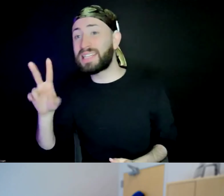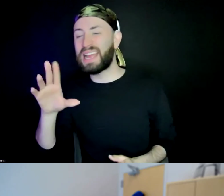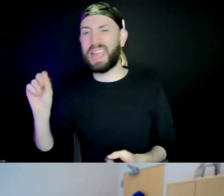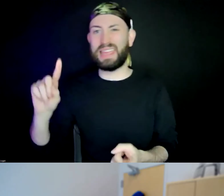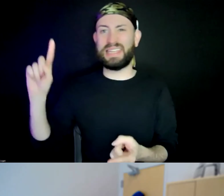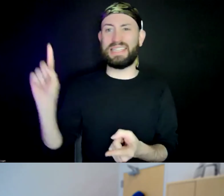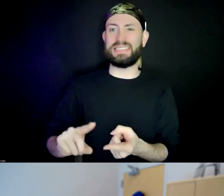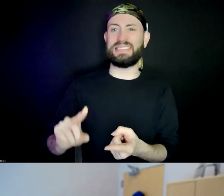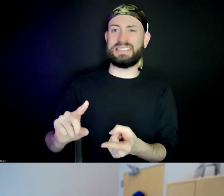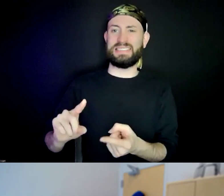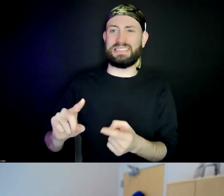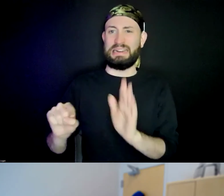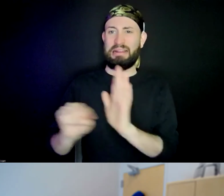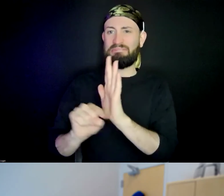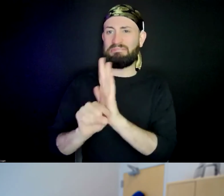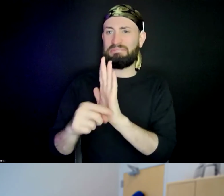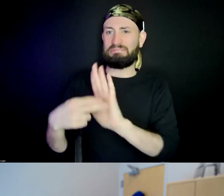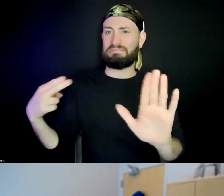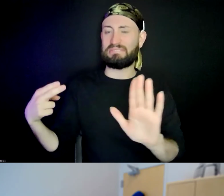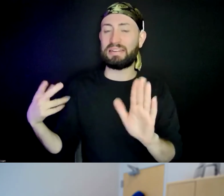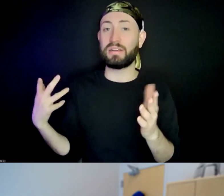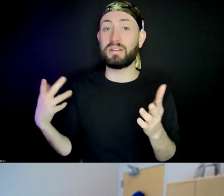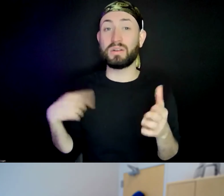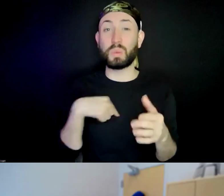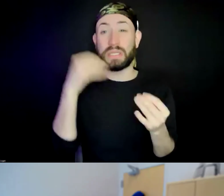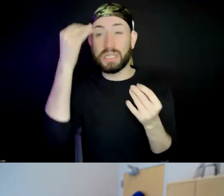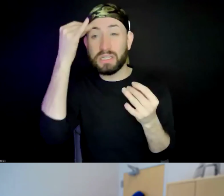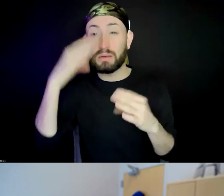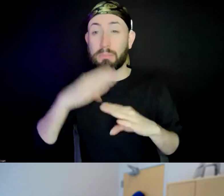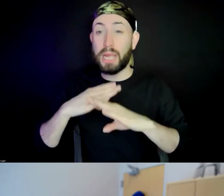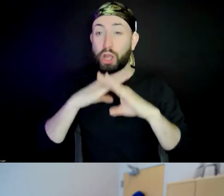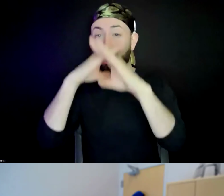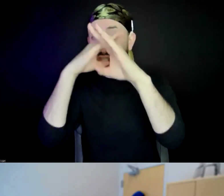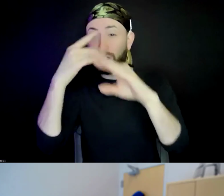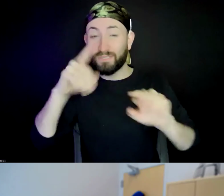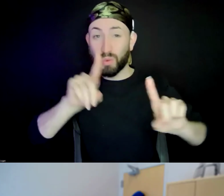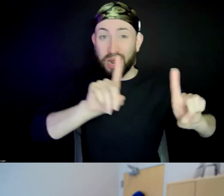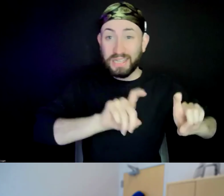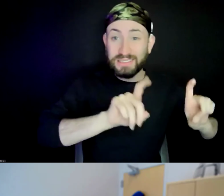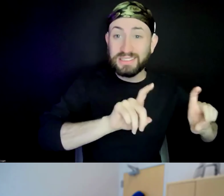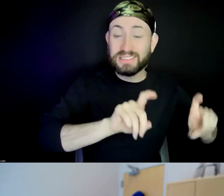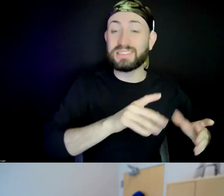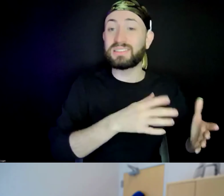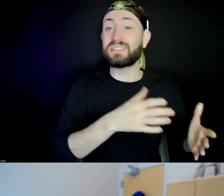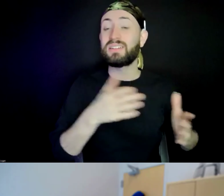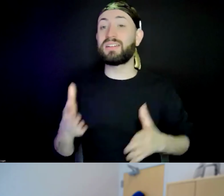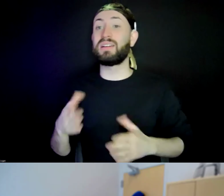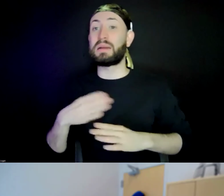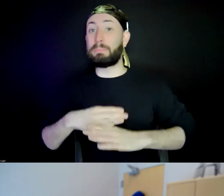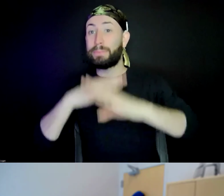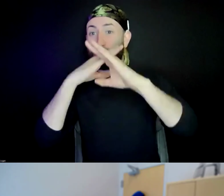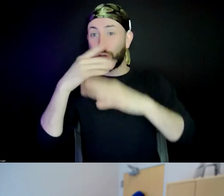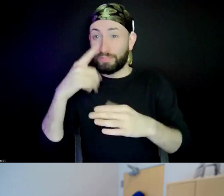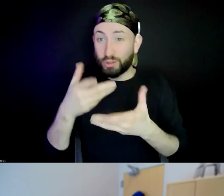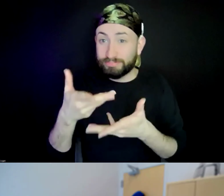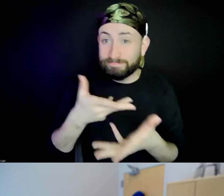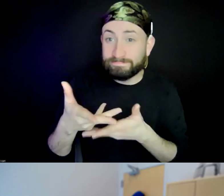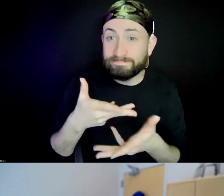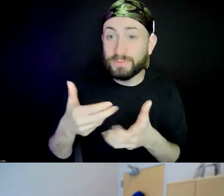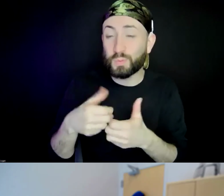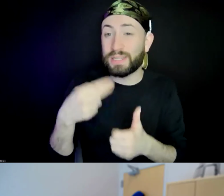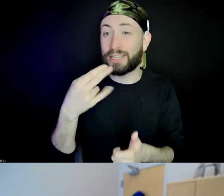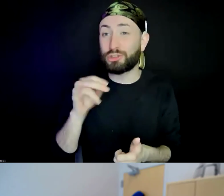en los centros comunitarios y creo que estas información y estrategias pueden también ayudar a trabajar